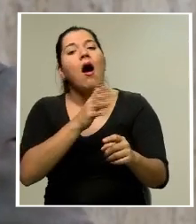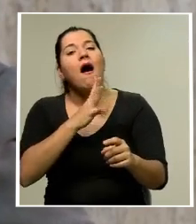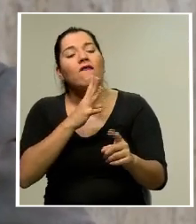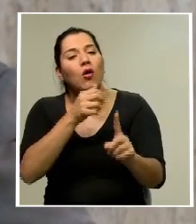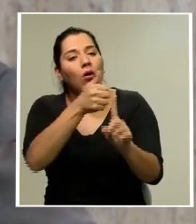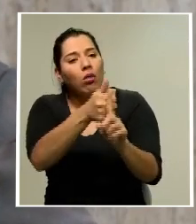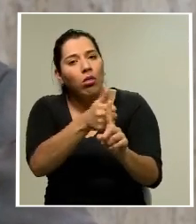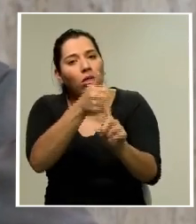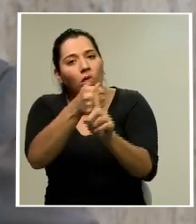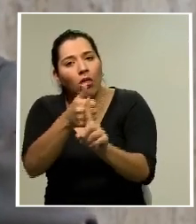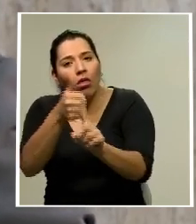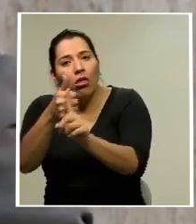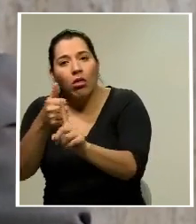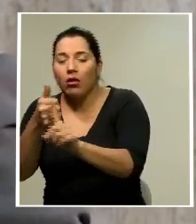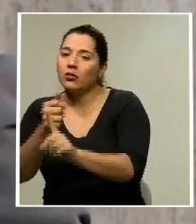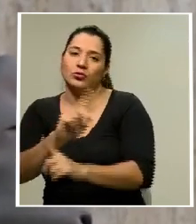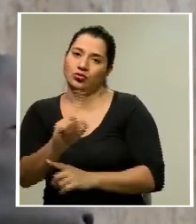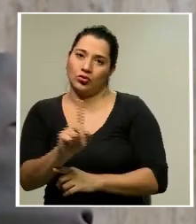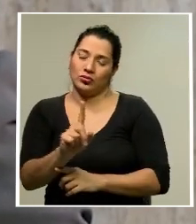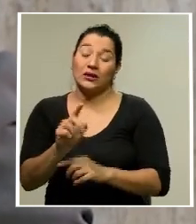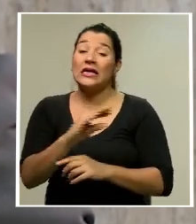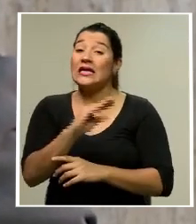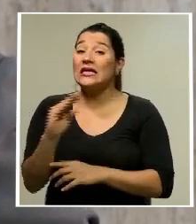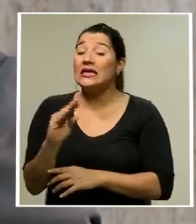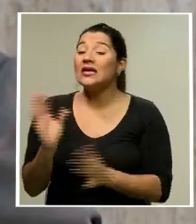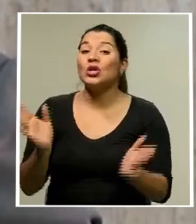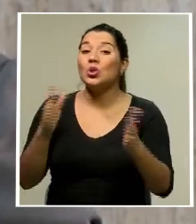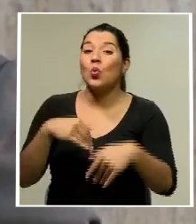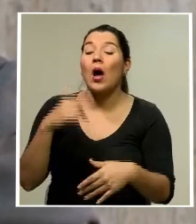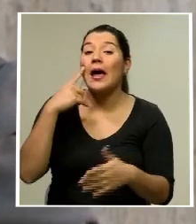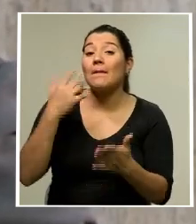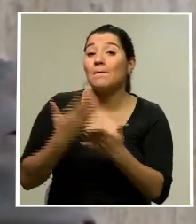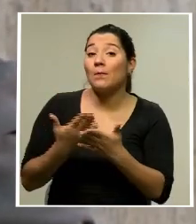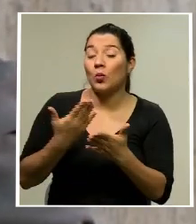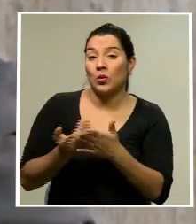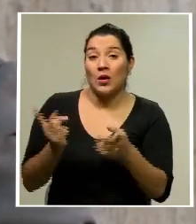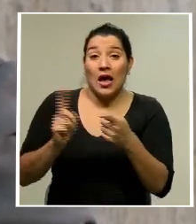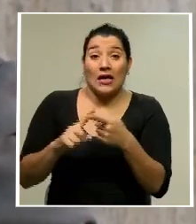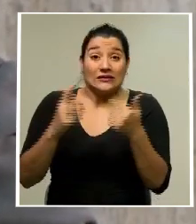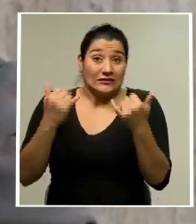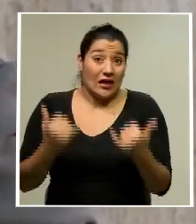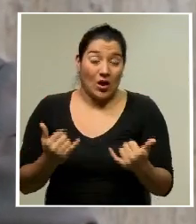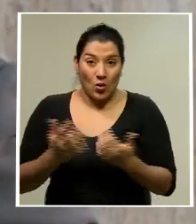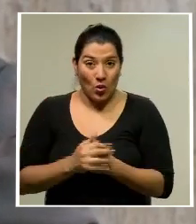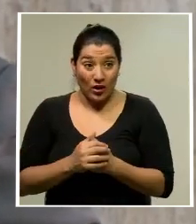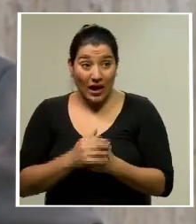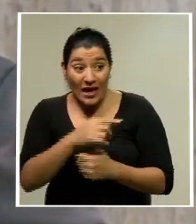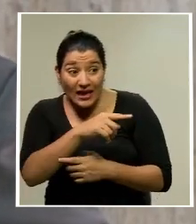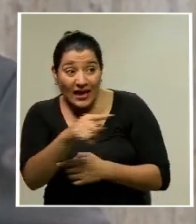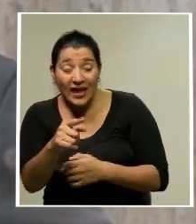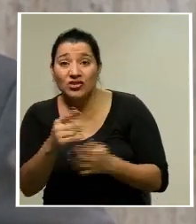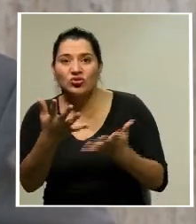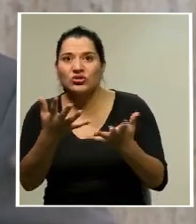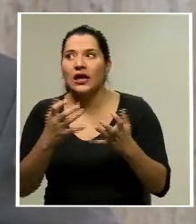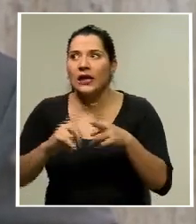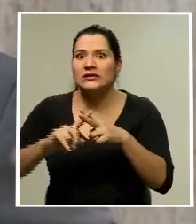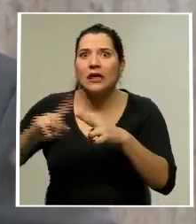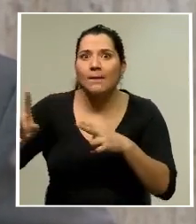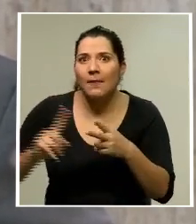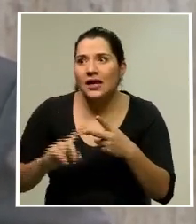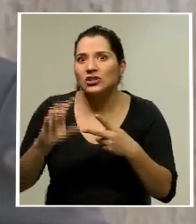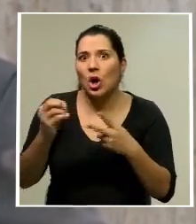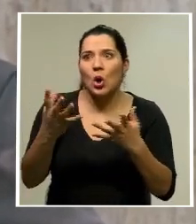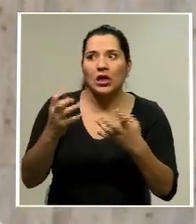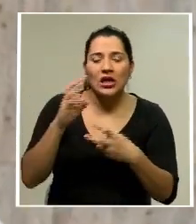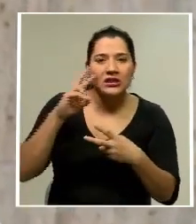realmente para evadirse el proceso. Y además no hay ninguna prueba hasta este momento que ninguno de los imputados haya querido incumplir las medidas cautelares o